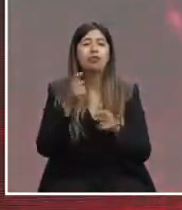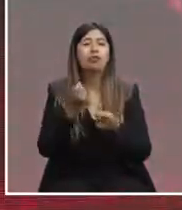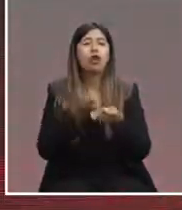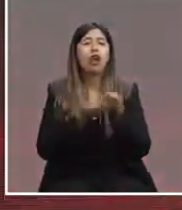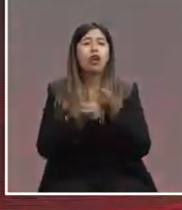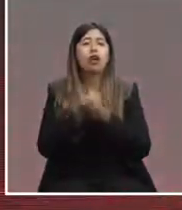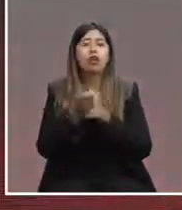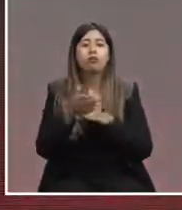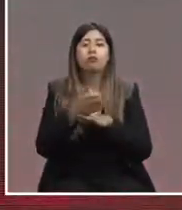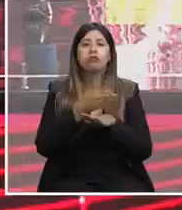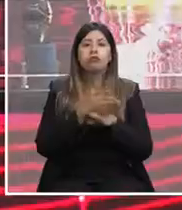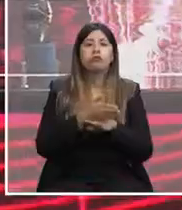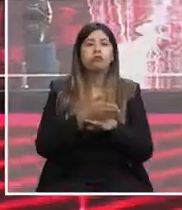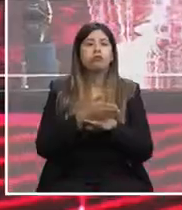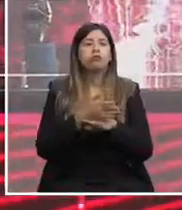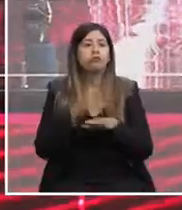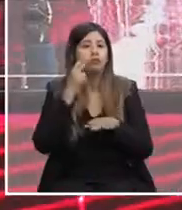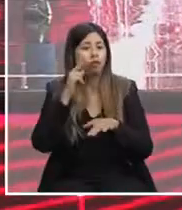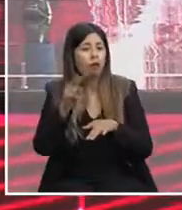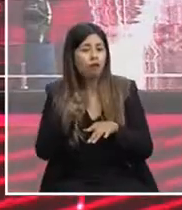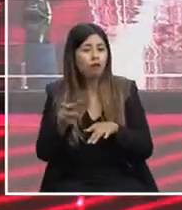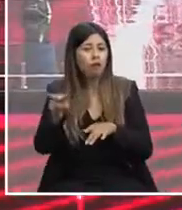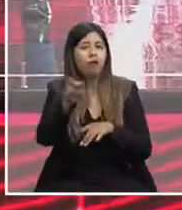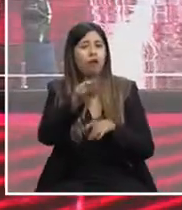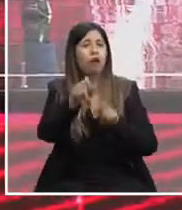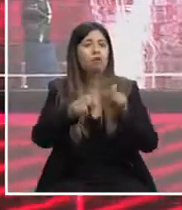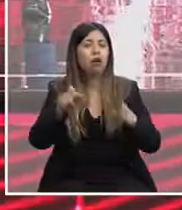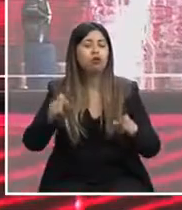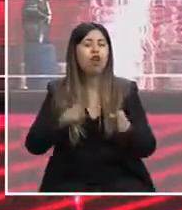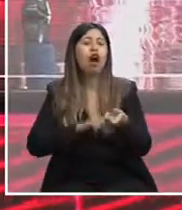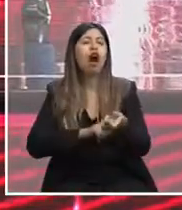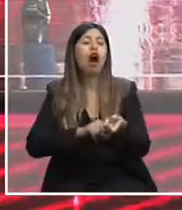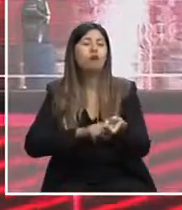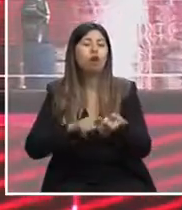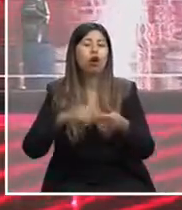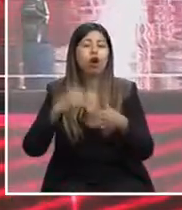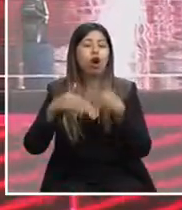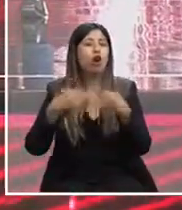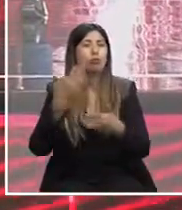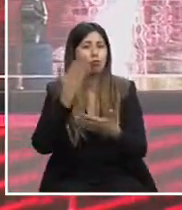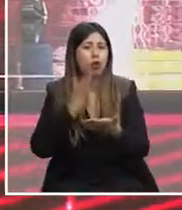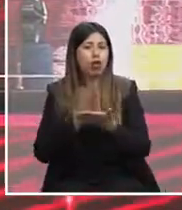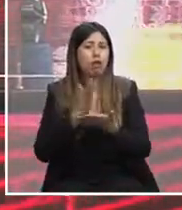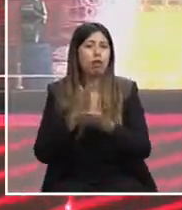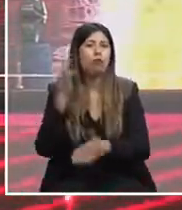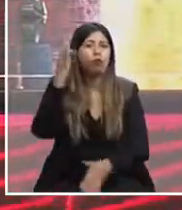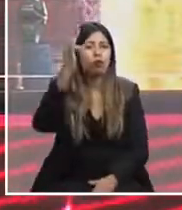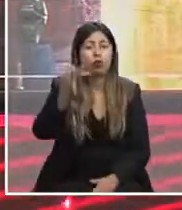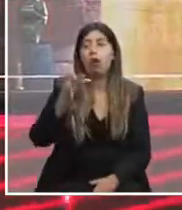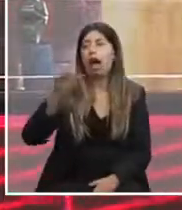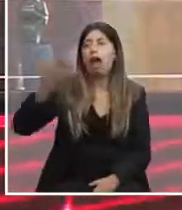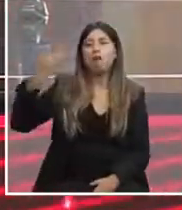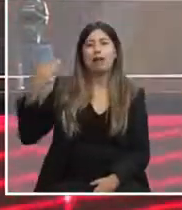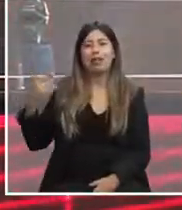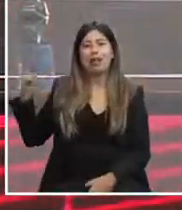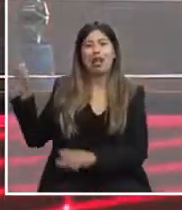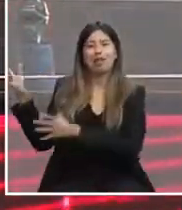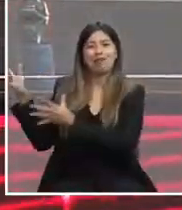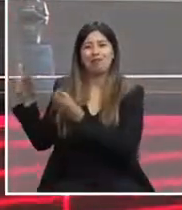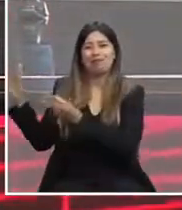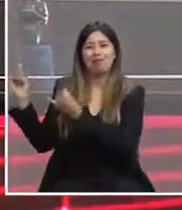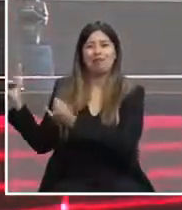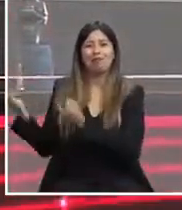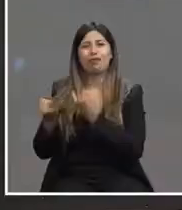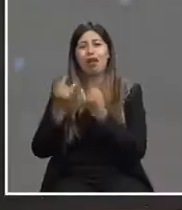predecir comportamientos futuros sobre el estudio, sobre la base del estudio de comportamientos pasados, con los perfiles que nosotros indicamos en las